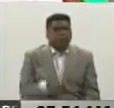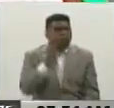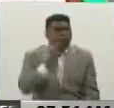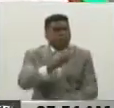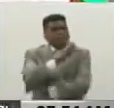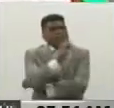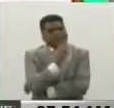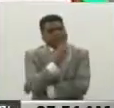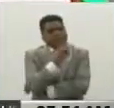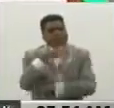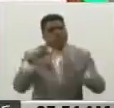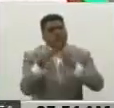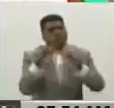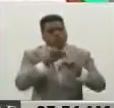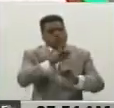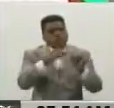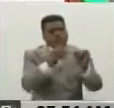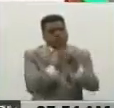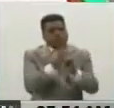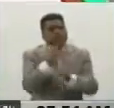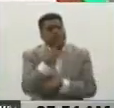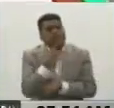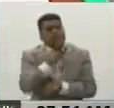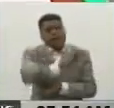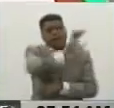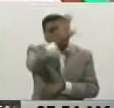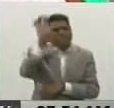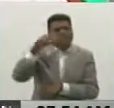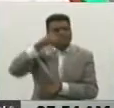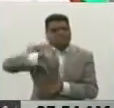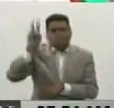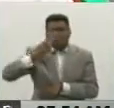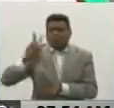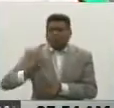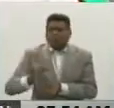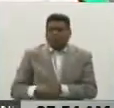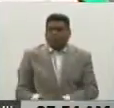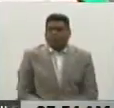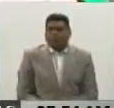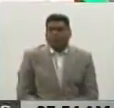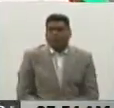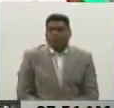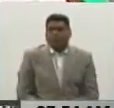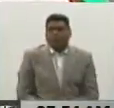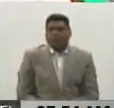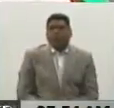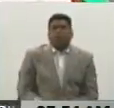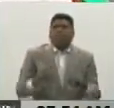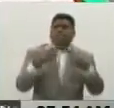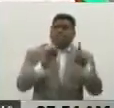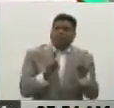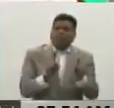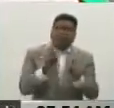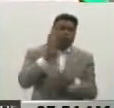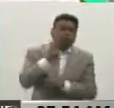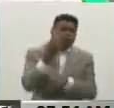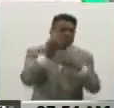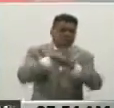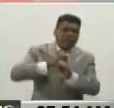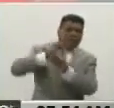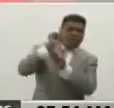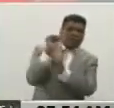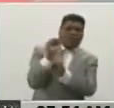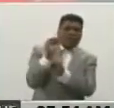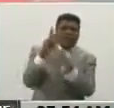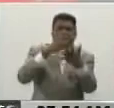viene de afuera, de países que no vienen de Venezuela los ataques. Pero cuando tú ves la defensa del presidente Nicolás Maduro por